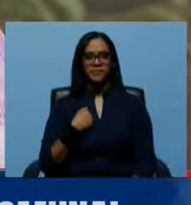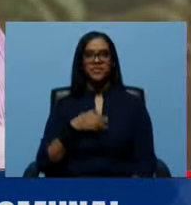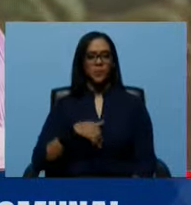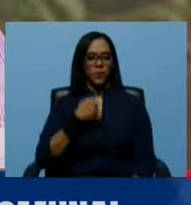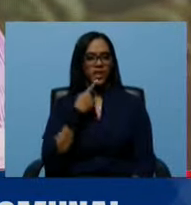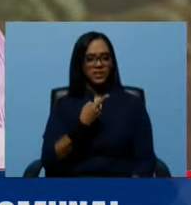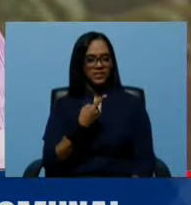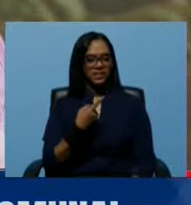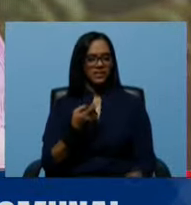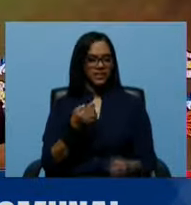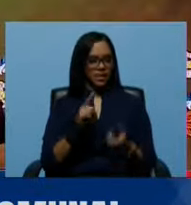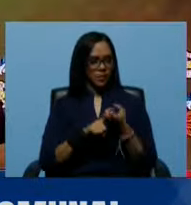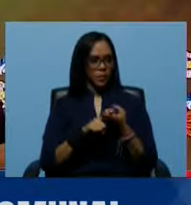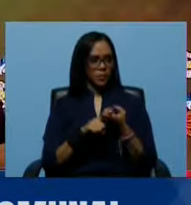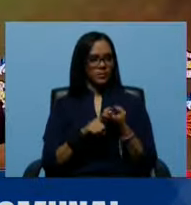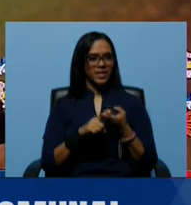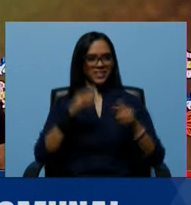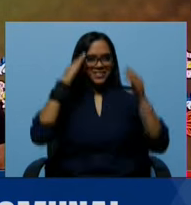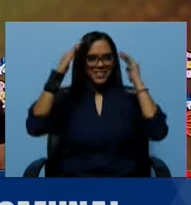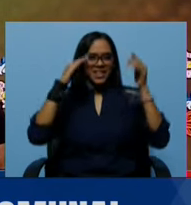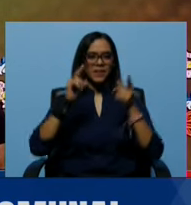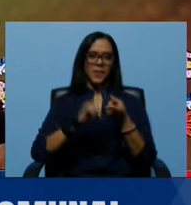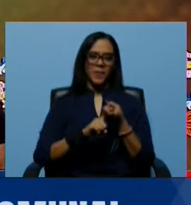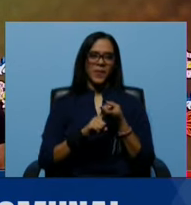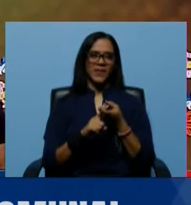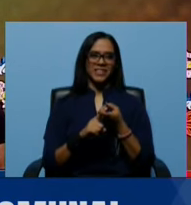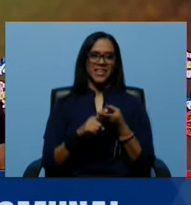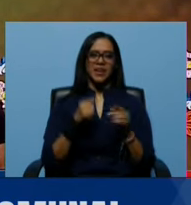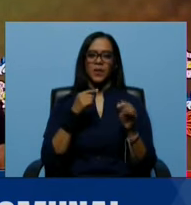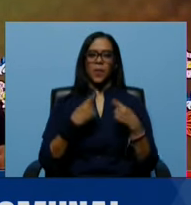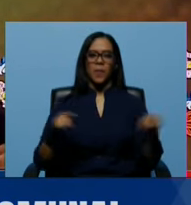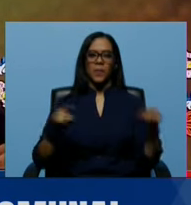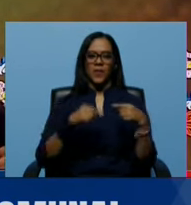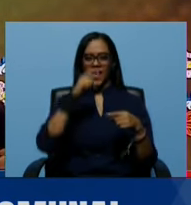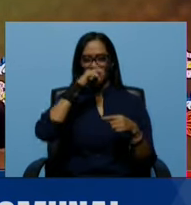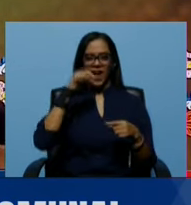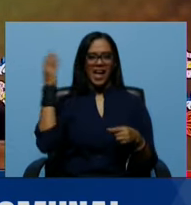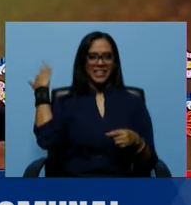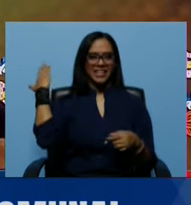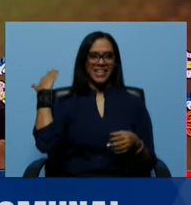Silvia? Un saludito a Silvia, ¿vale? Cumplió años ayer.